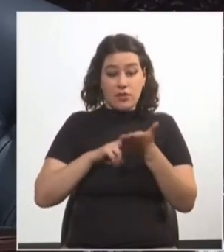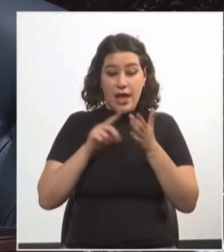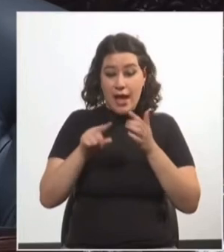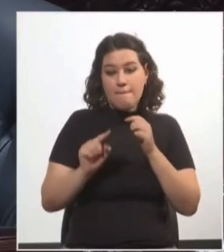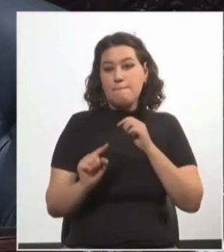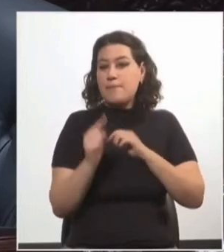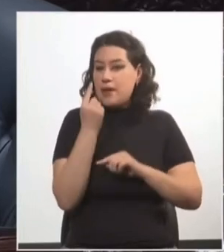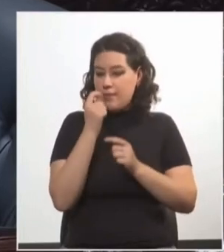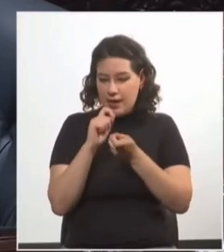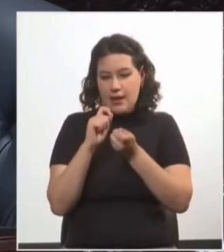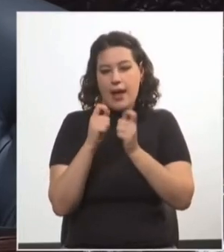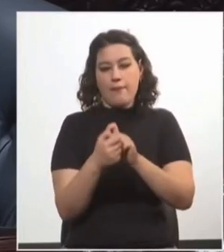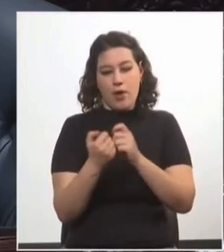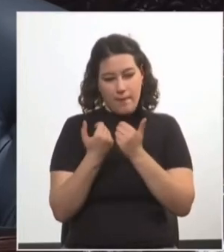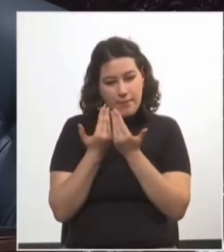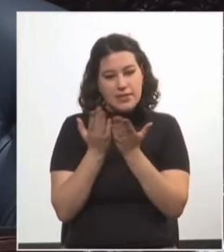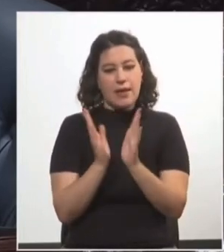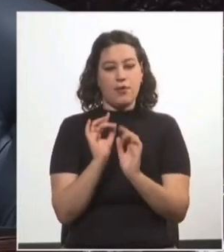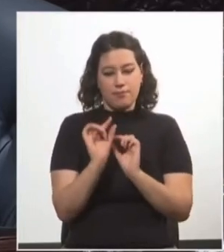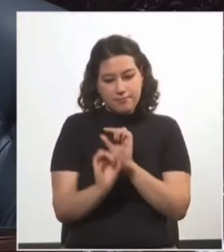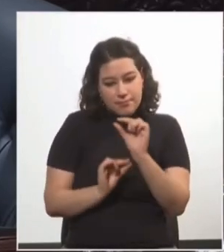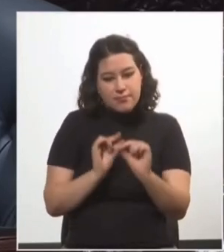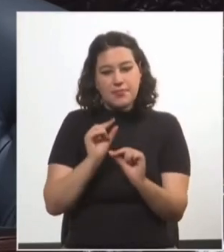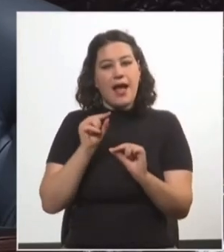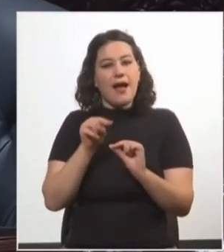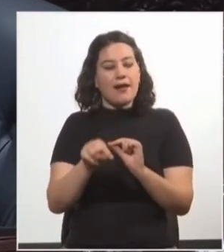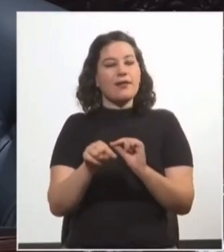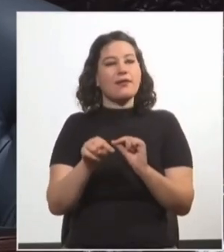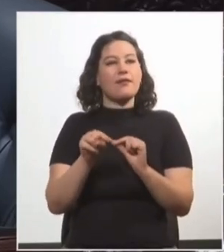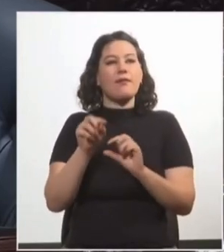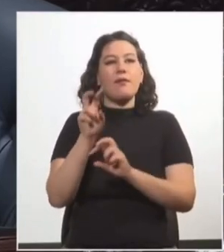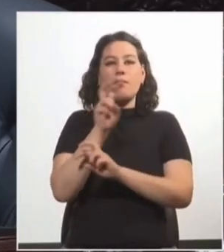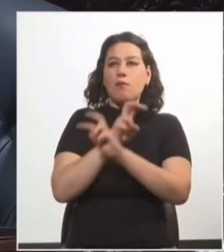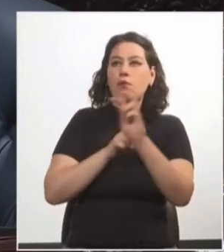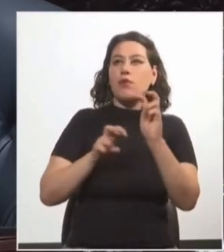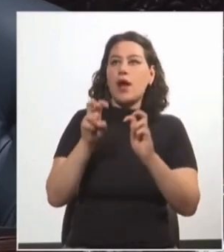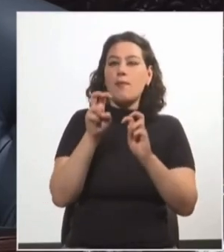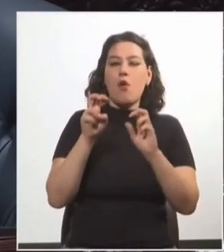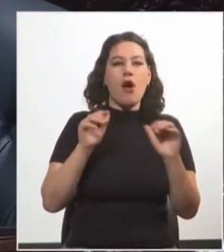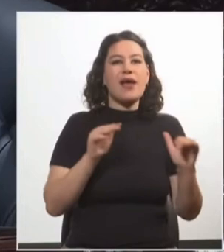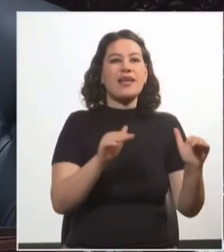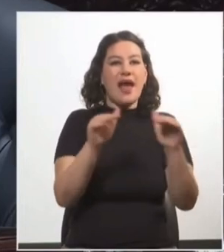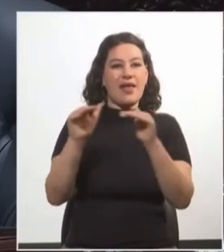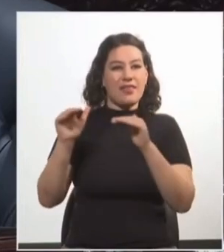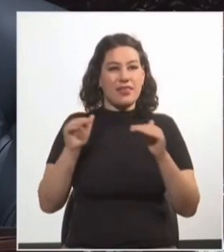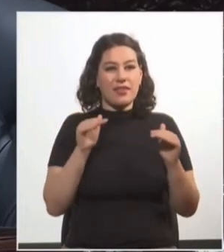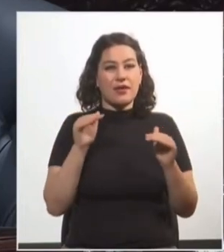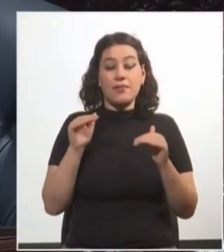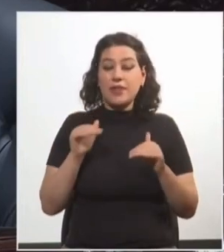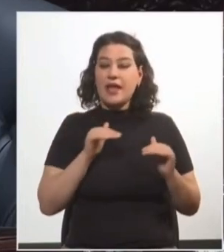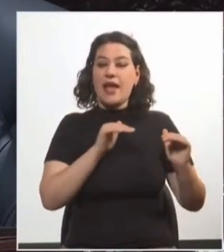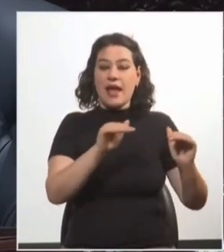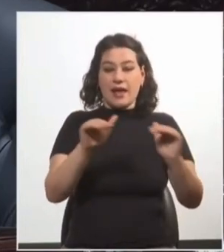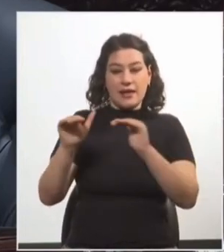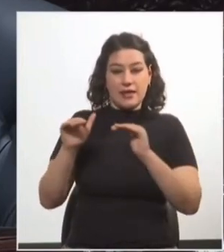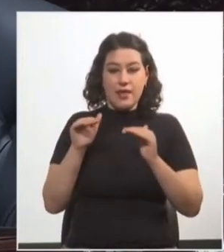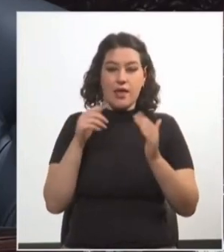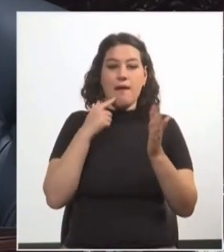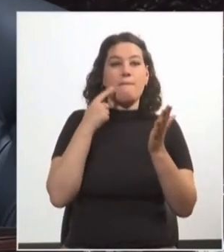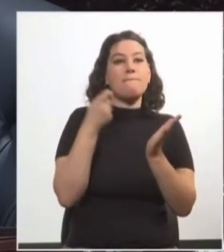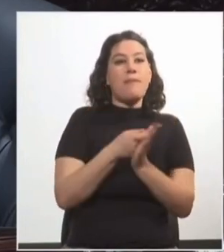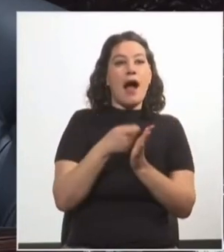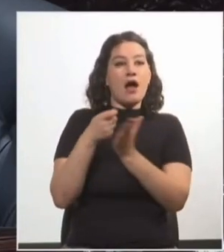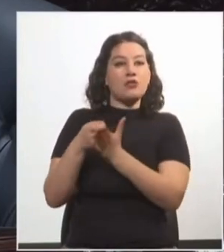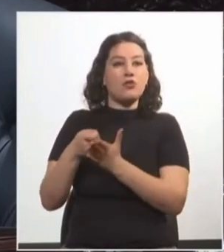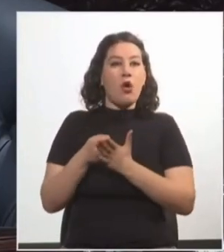primeros cambios y en donde se apunta a una lógica de equidad, equidad en la aportación